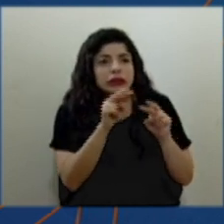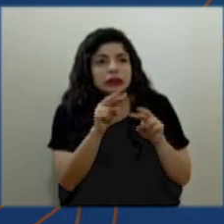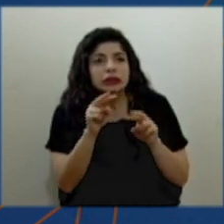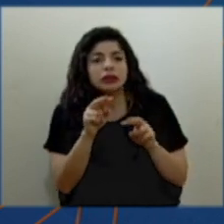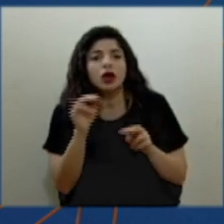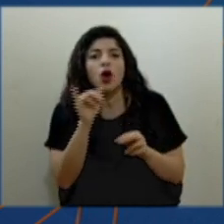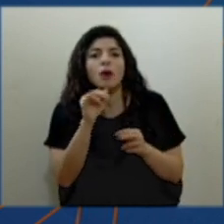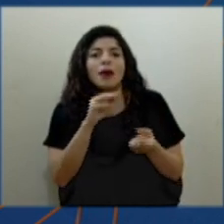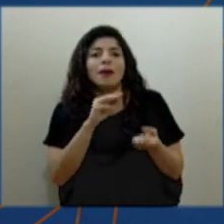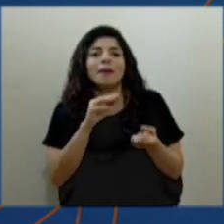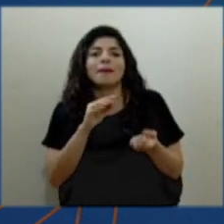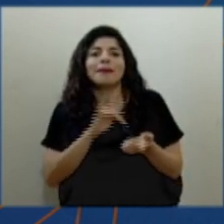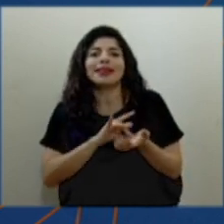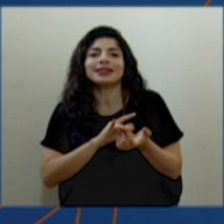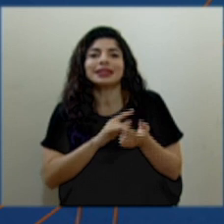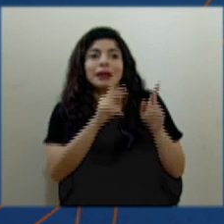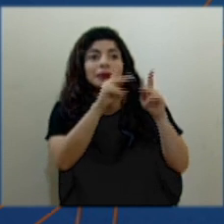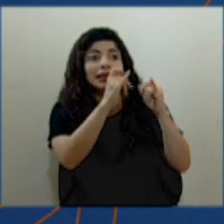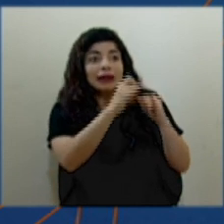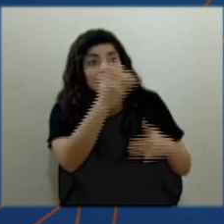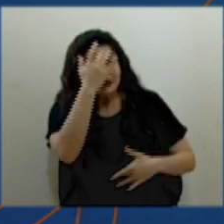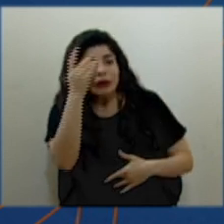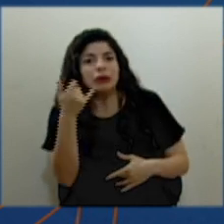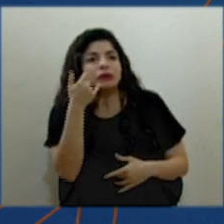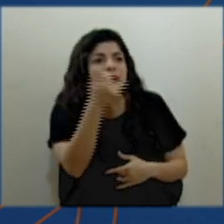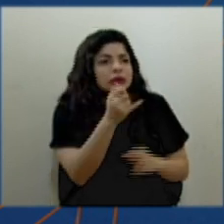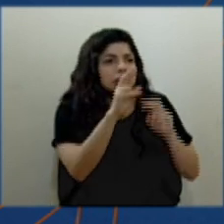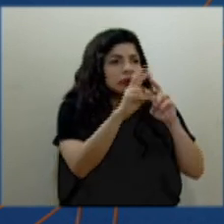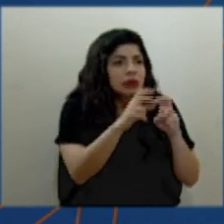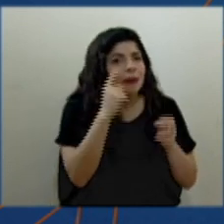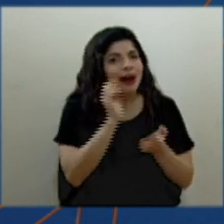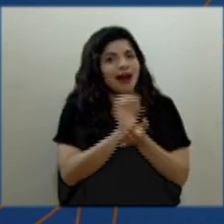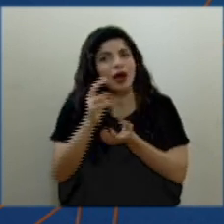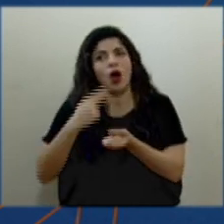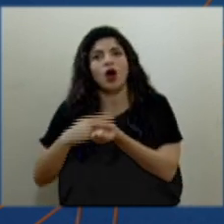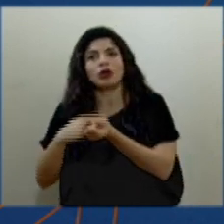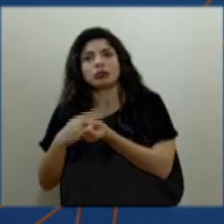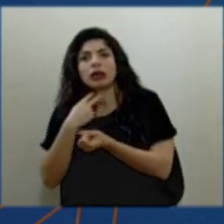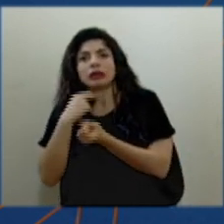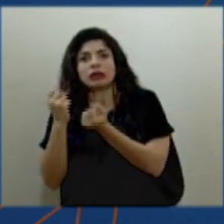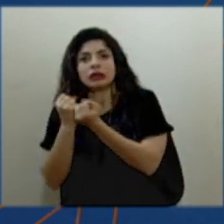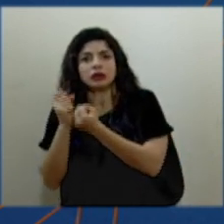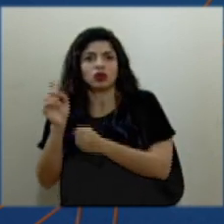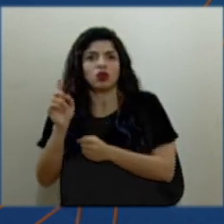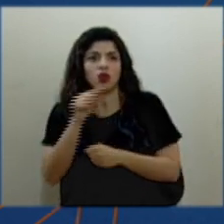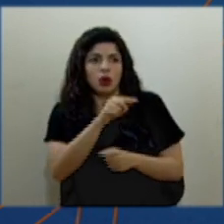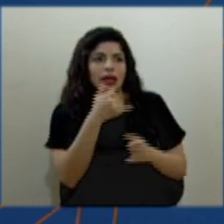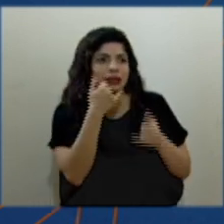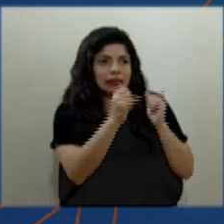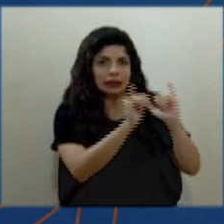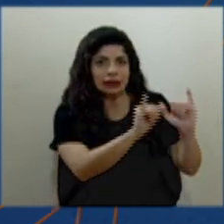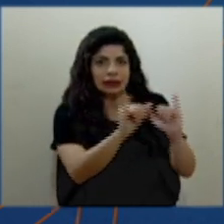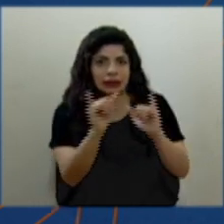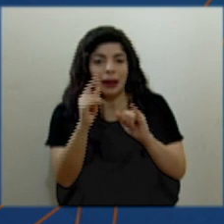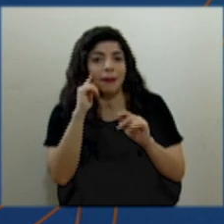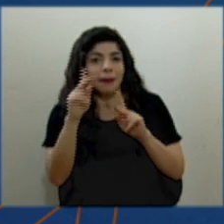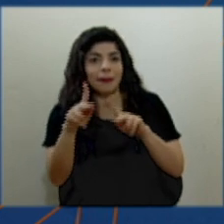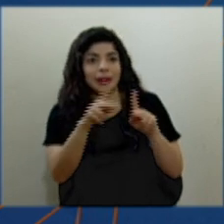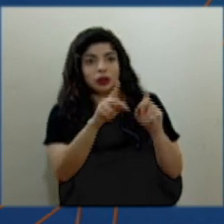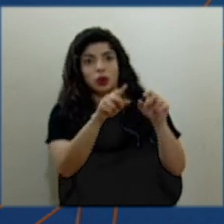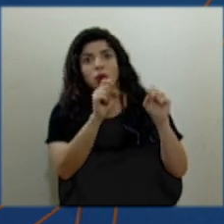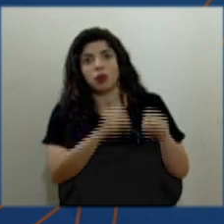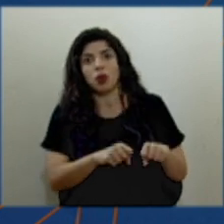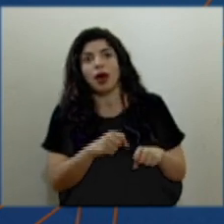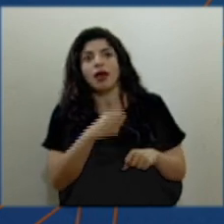medicina domiciliar y de esta forma evitar también la saturación de los hospitales, pero además teniendo ese seguimiento que las personas puedan